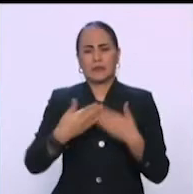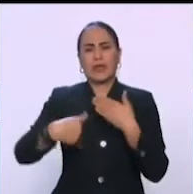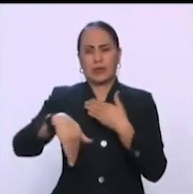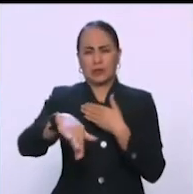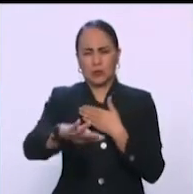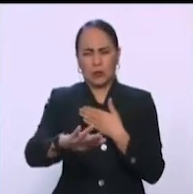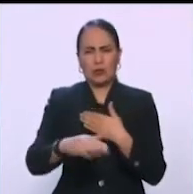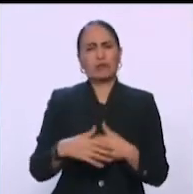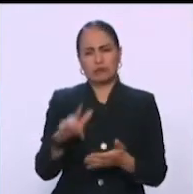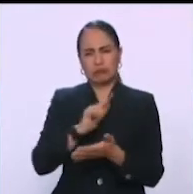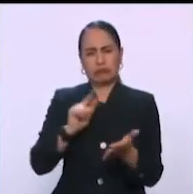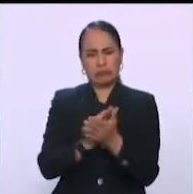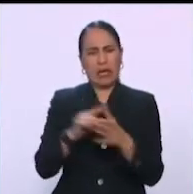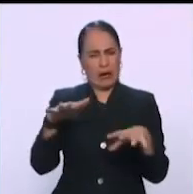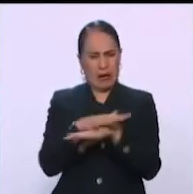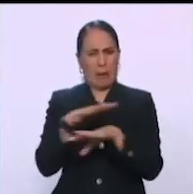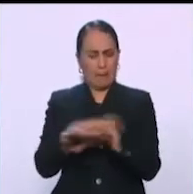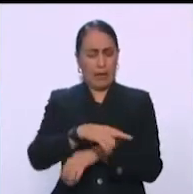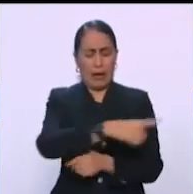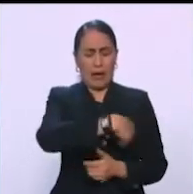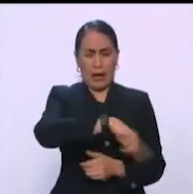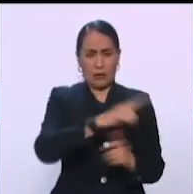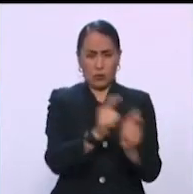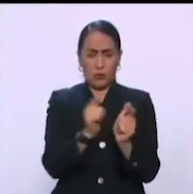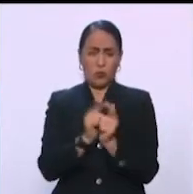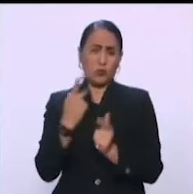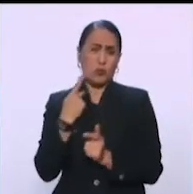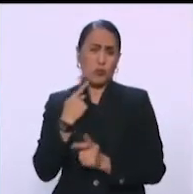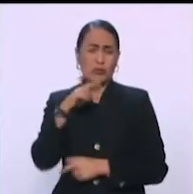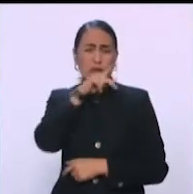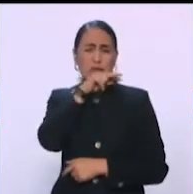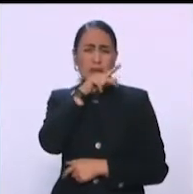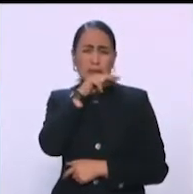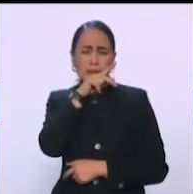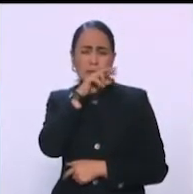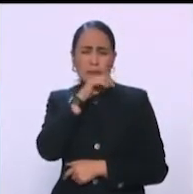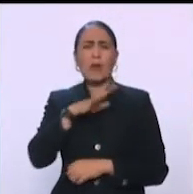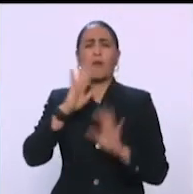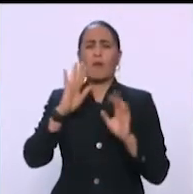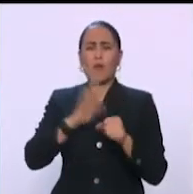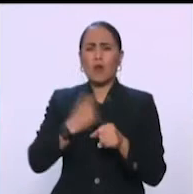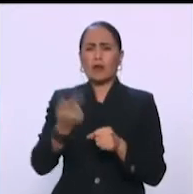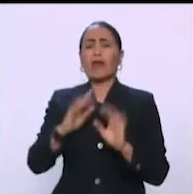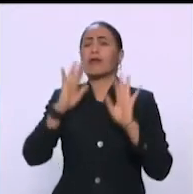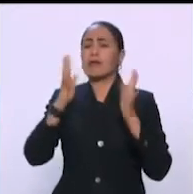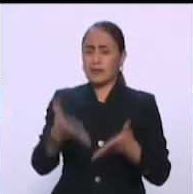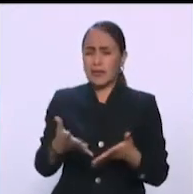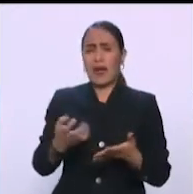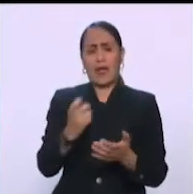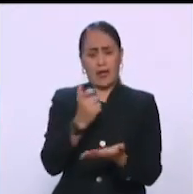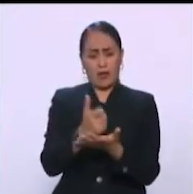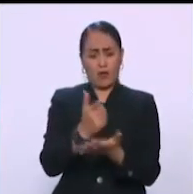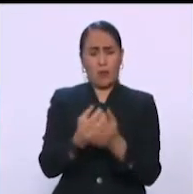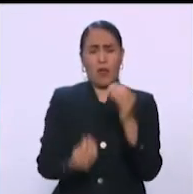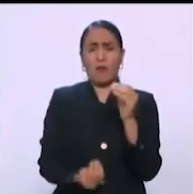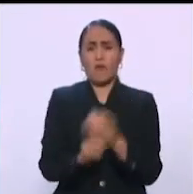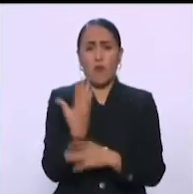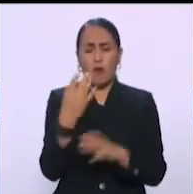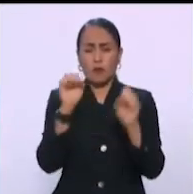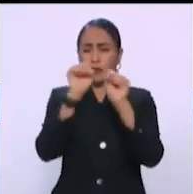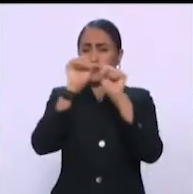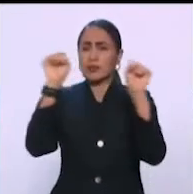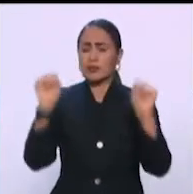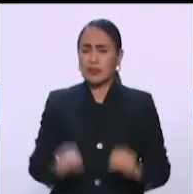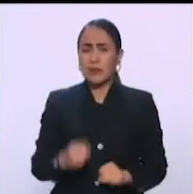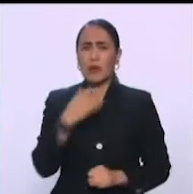Obrador. Les preocupa mucho que estén por completa sentadas las bases de una nueva economía que no permita